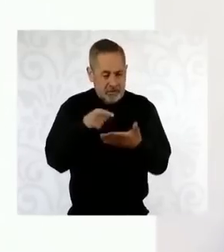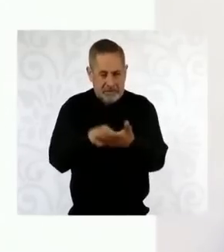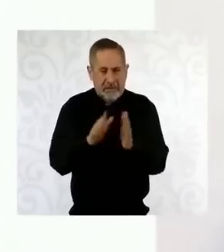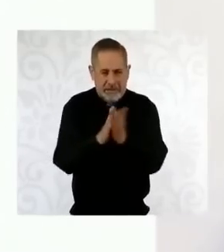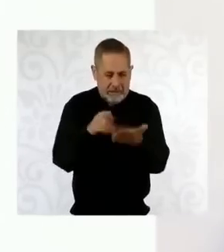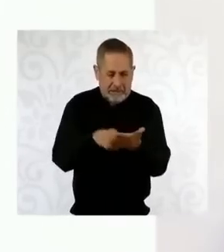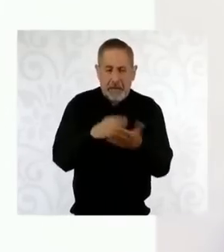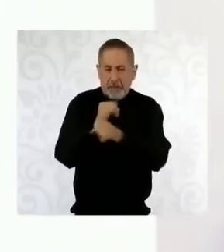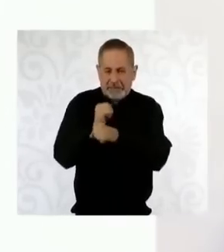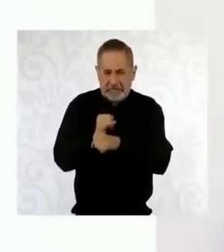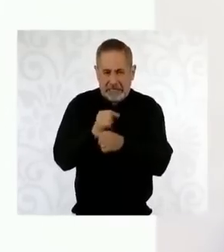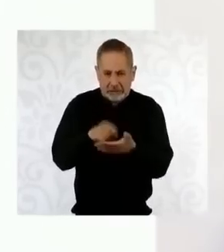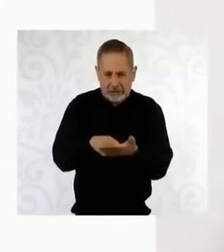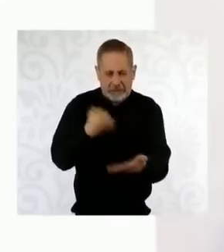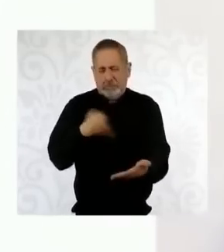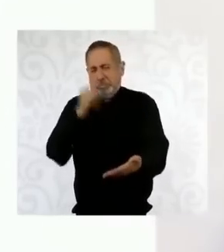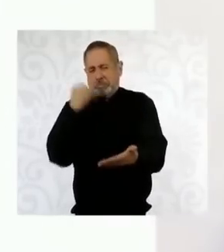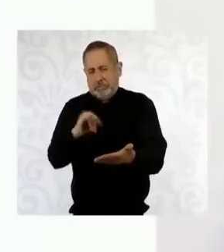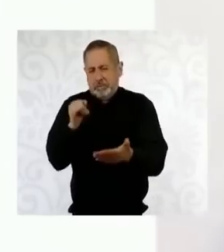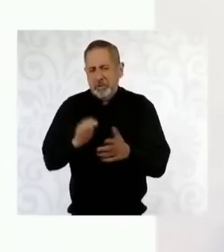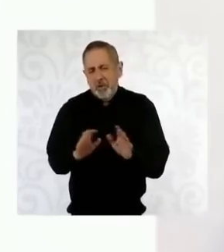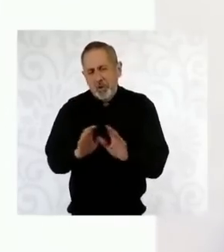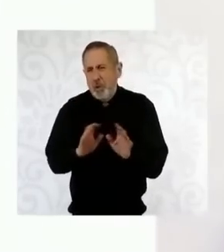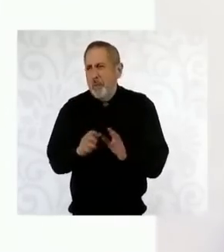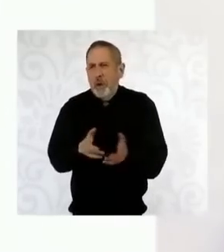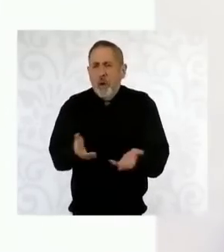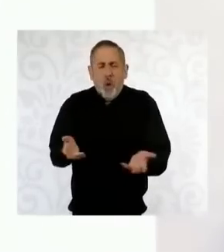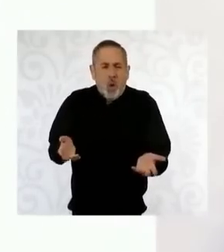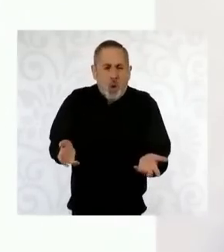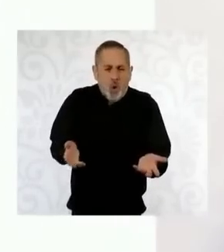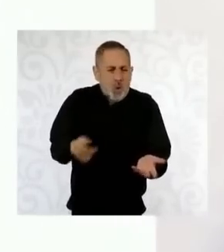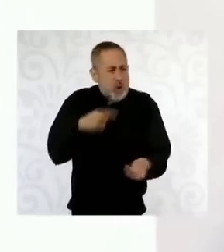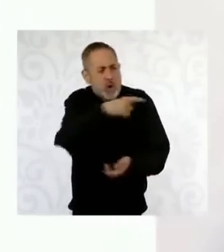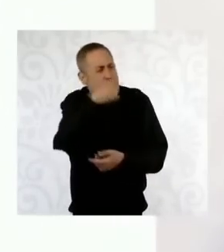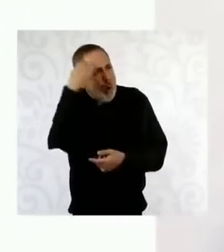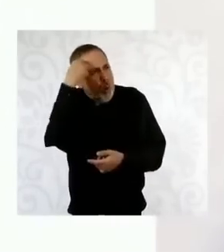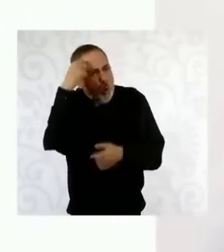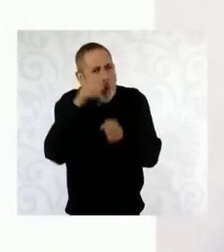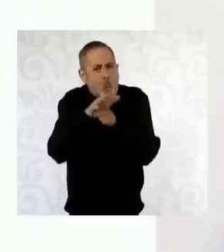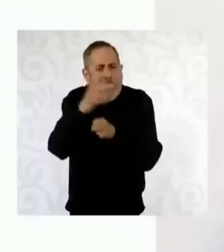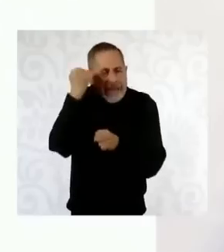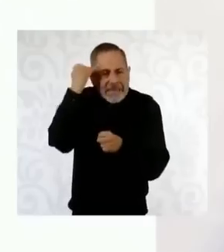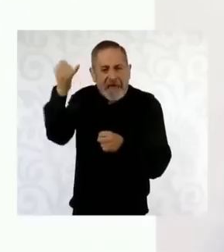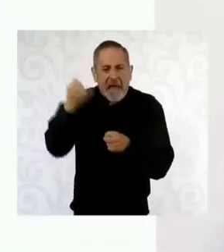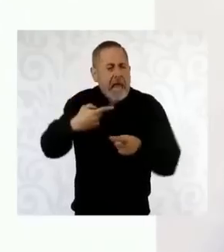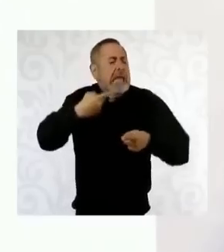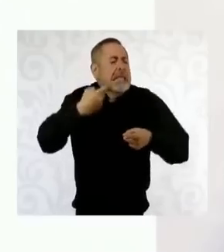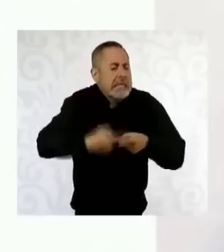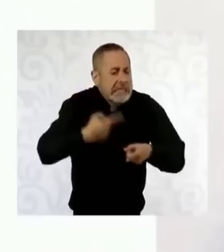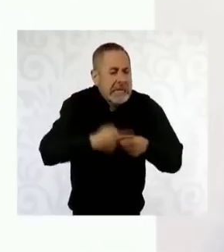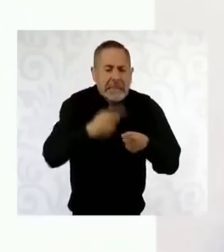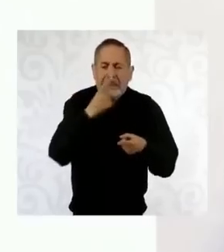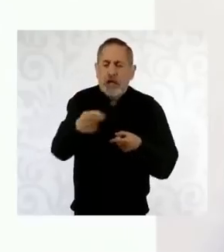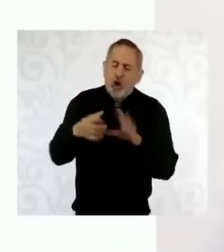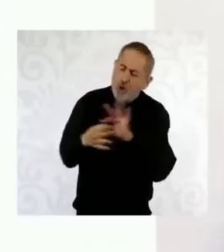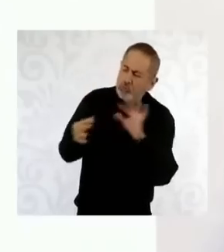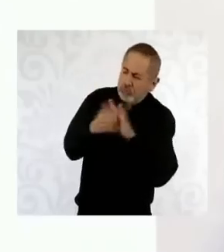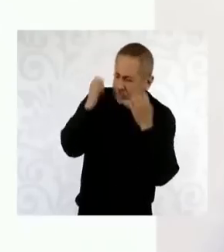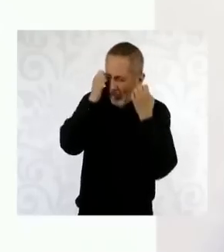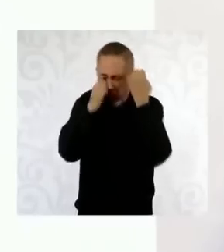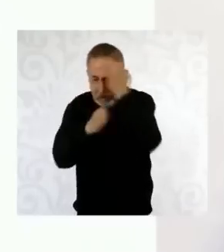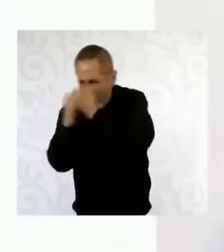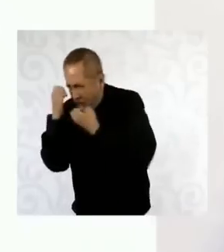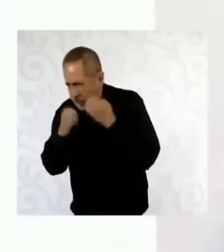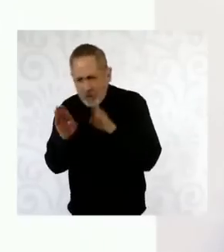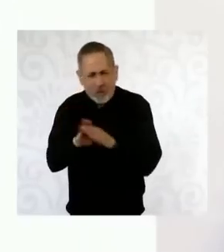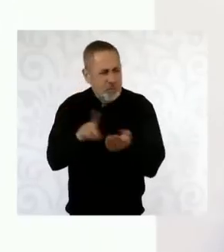desacreditar, pues, pero ¿qué es lo que toman en cuenta? ¿Y quiénes hacen estas evaluaciones y